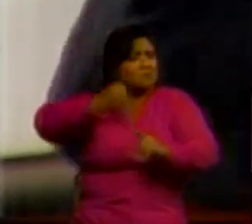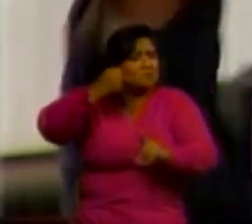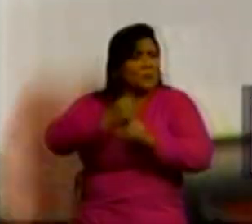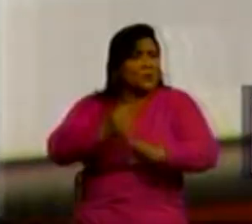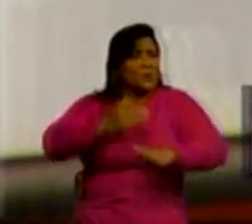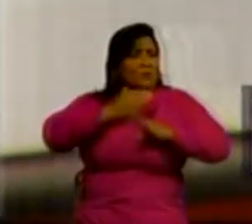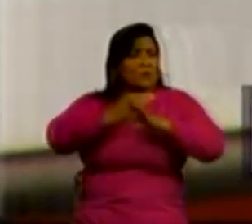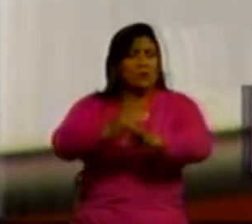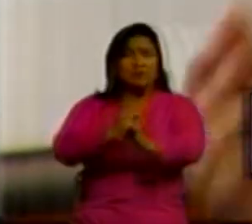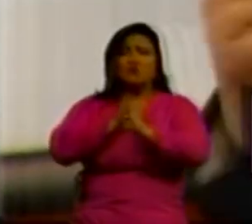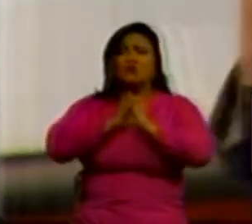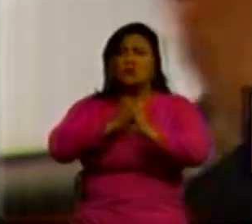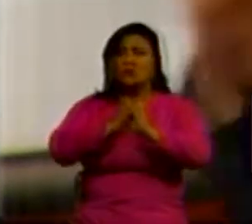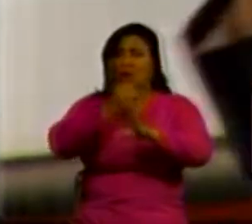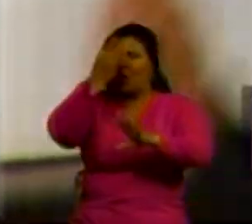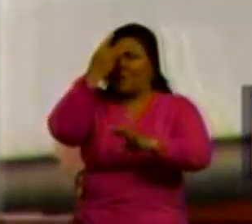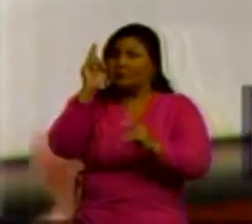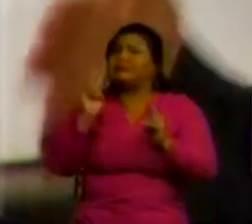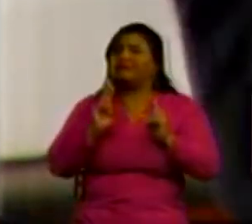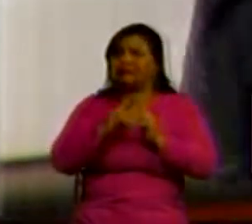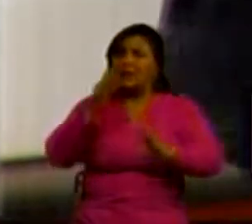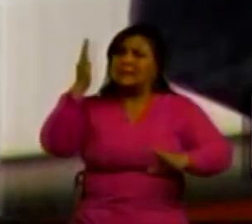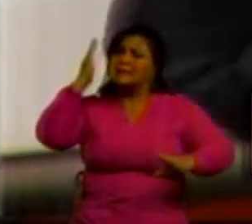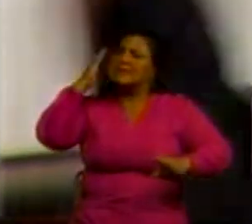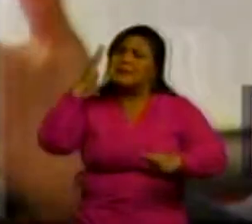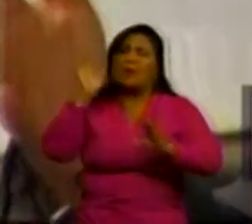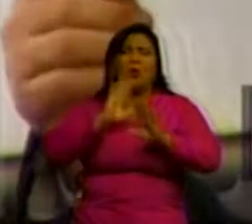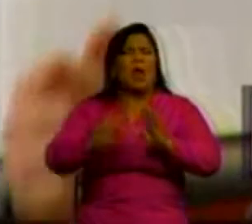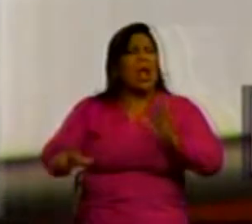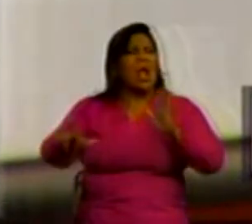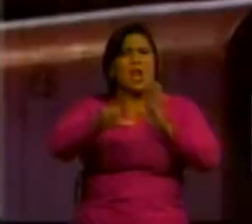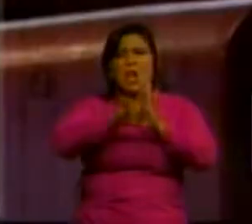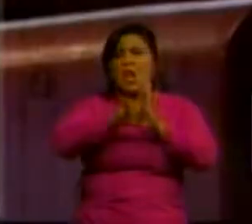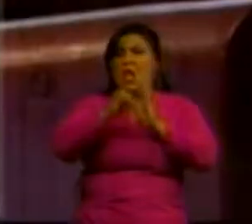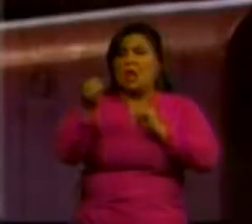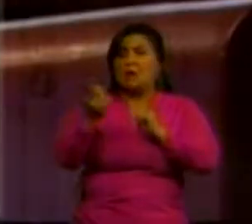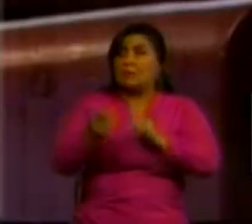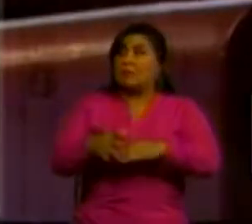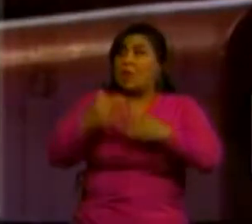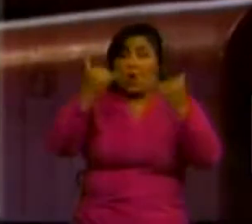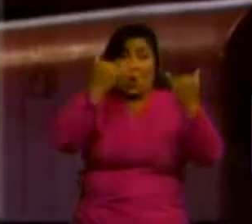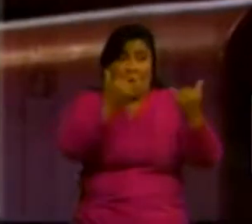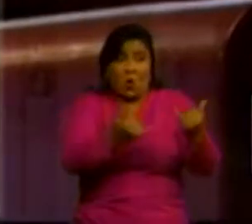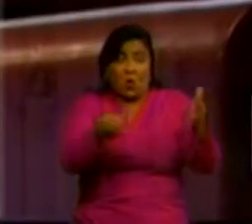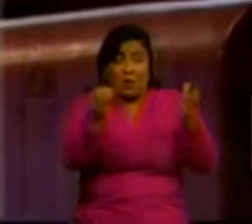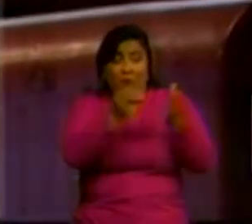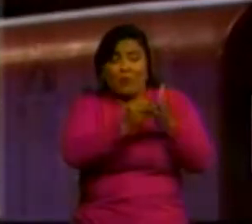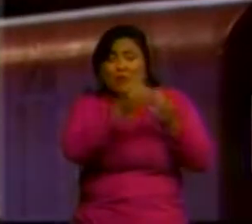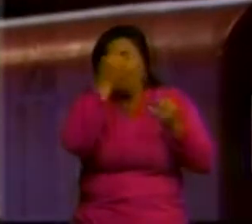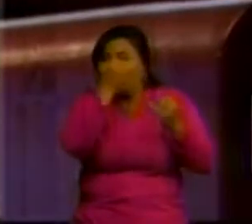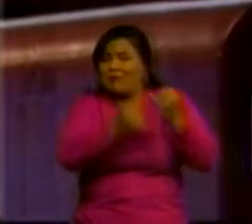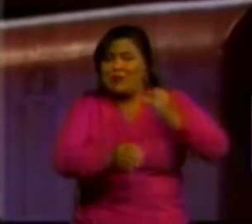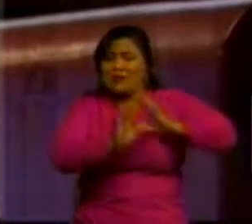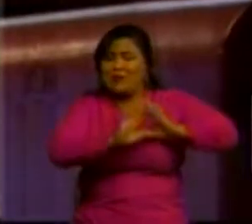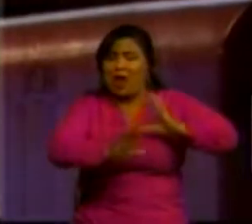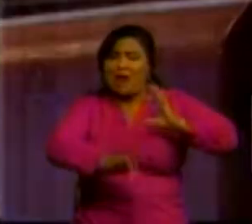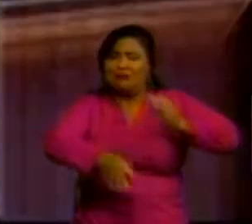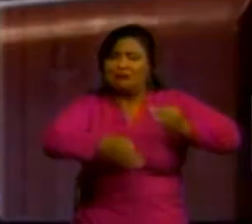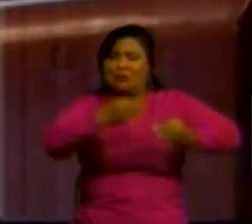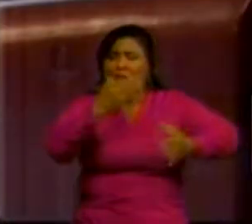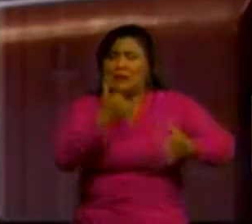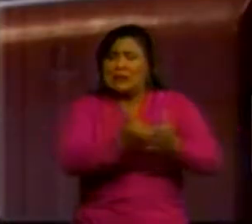institución, porque conocemos y sabemos que fue ilegal. Hoy se pone fin a una injusticia.